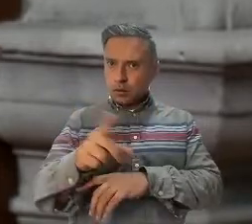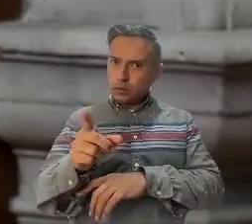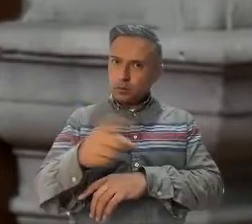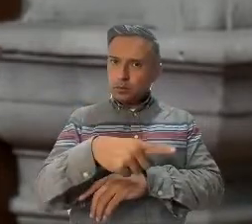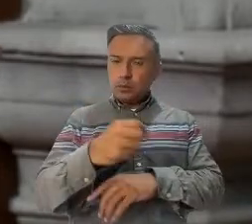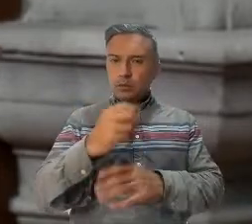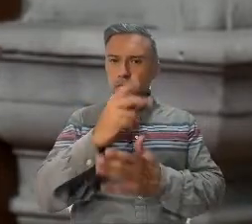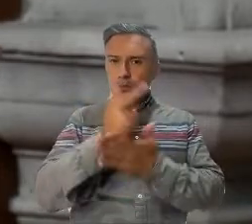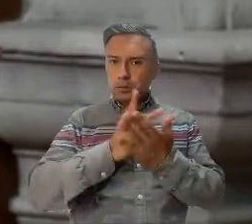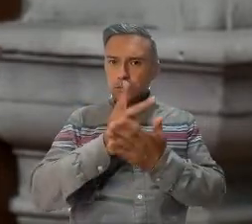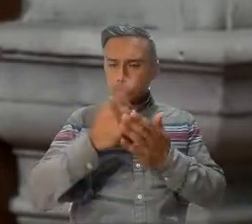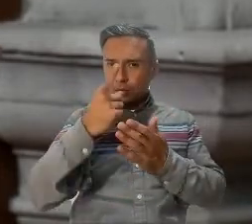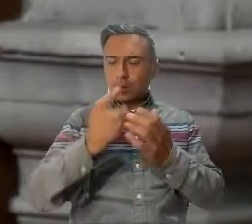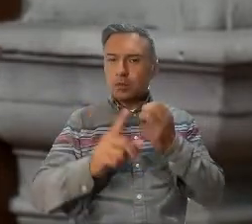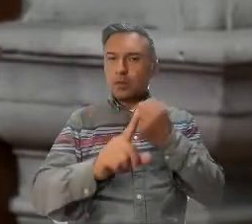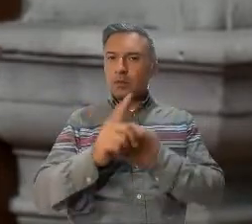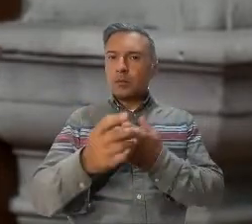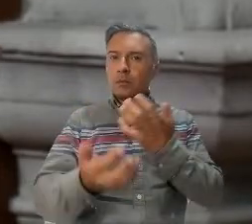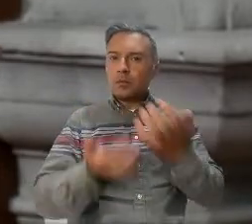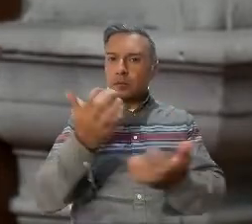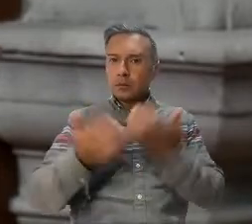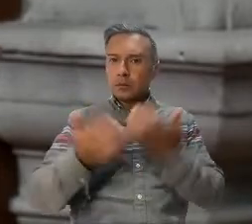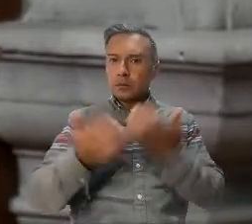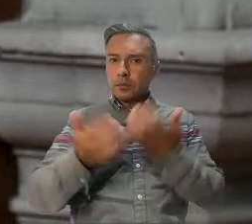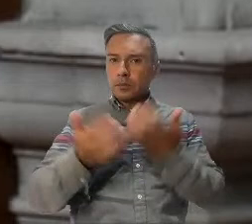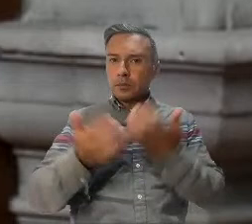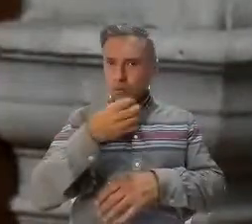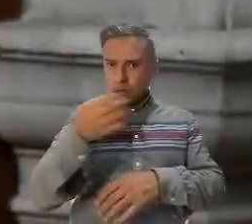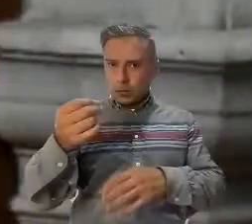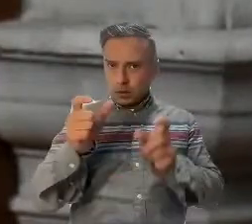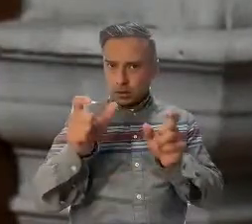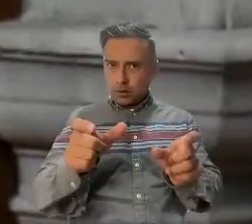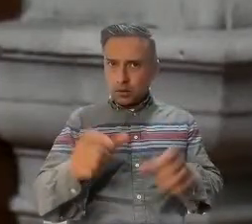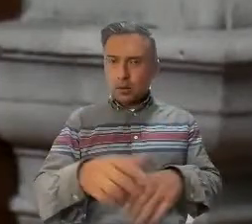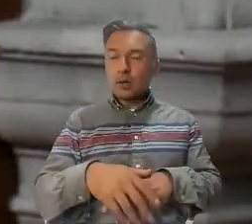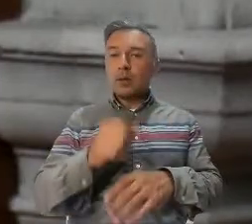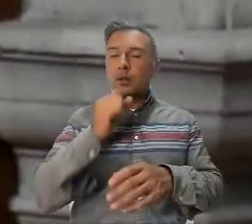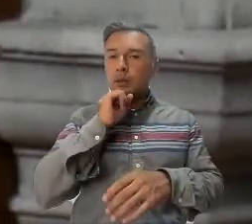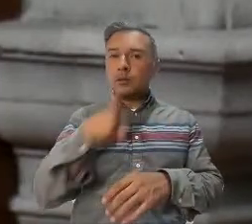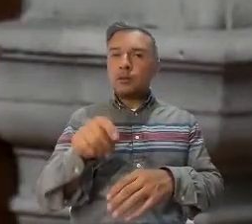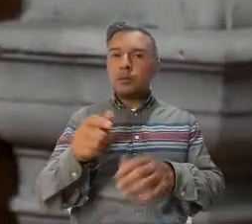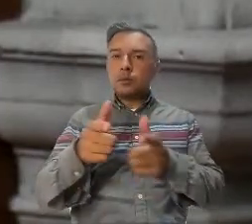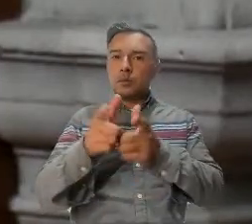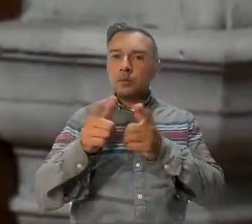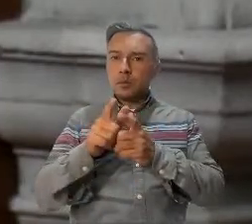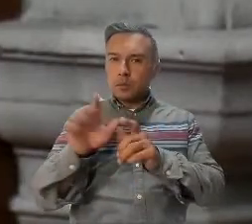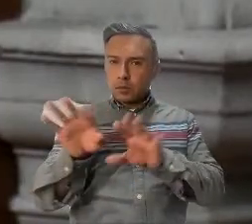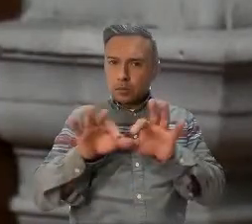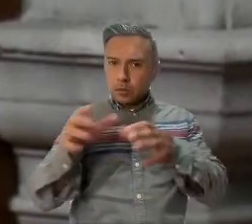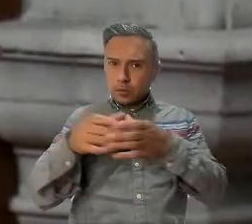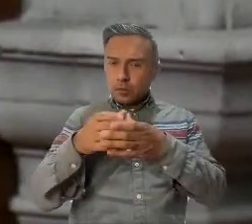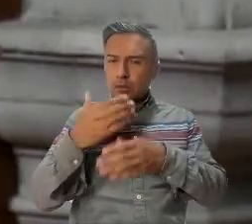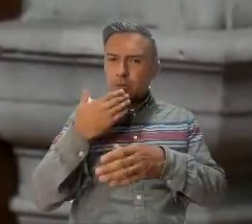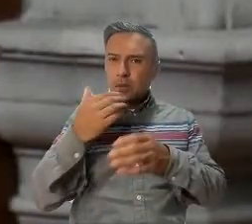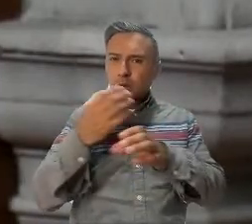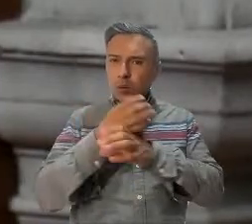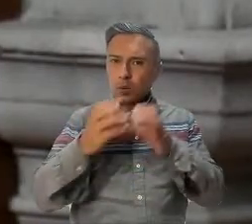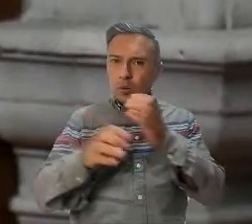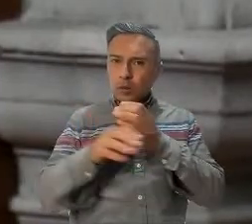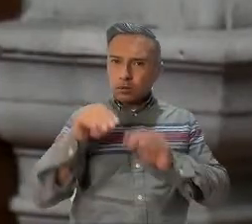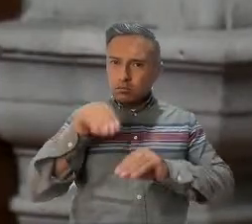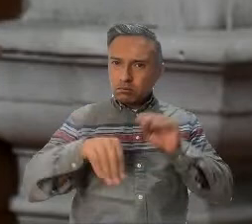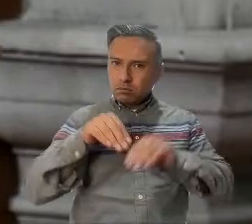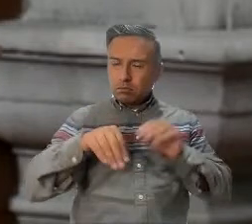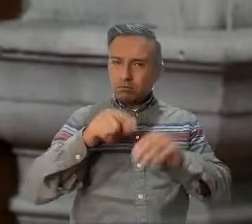la programación del manejo del fuego, asimismo conformen brigadas debidamente equipadas, entrenadas y capacitadas